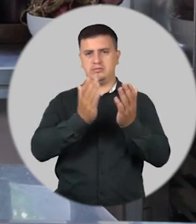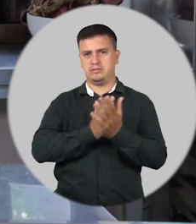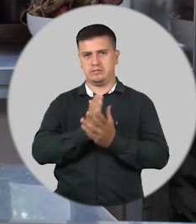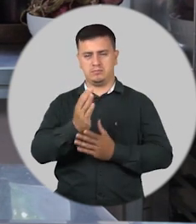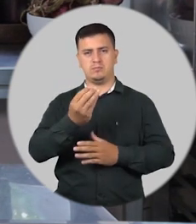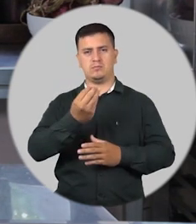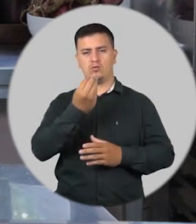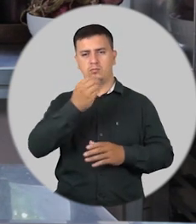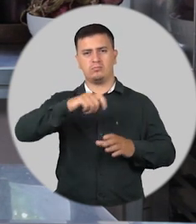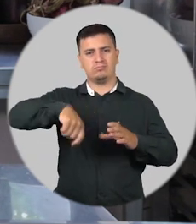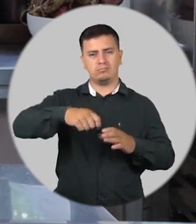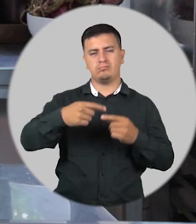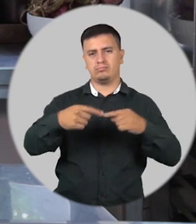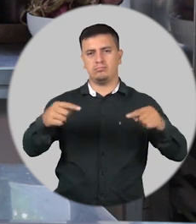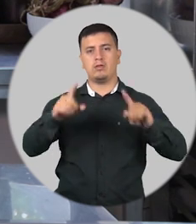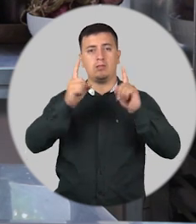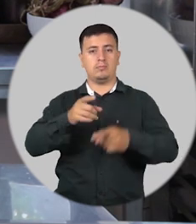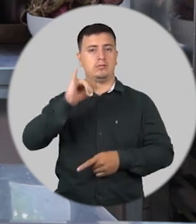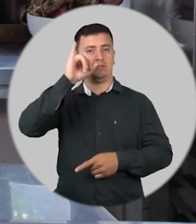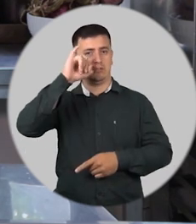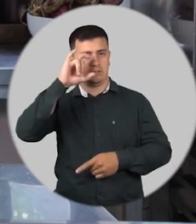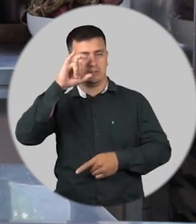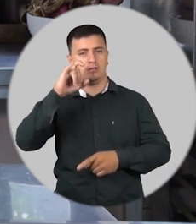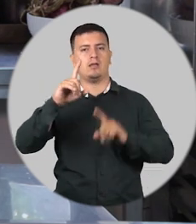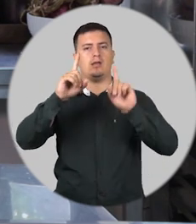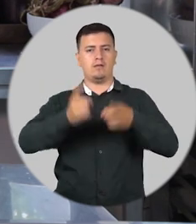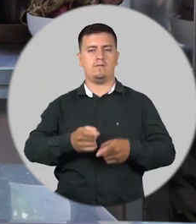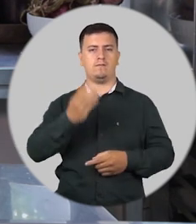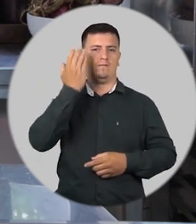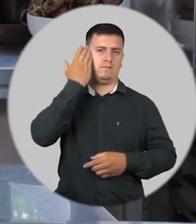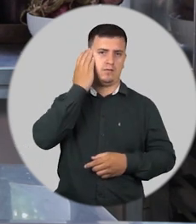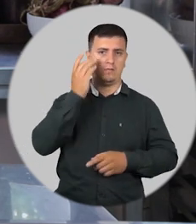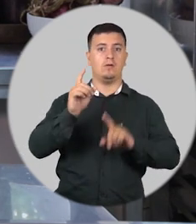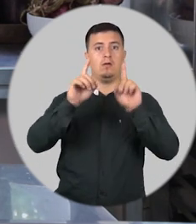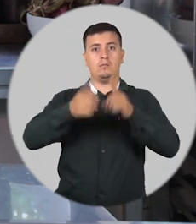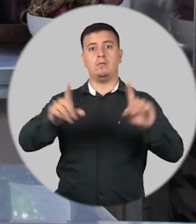en nuestro Instagram y Facebook. También por la TV Paraguaya nos pueden